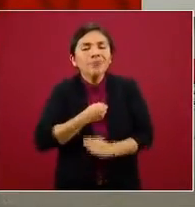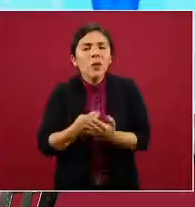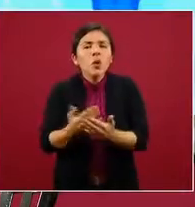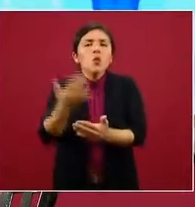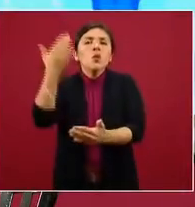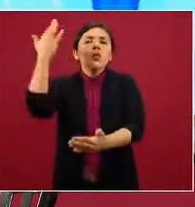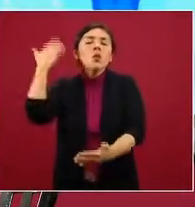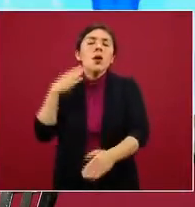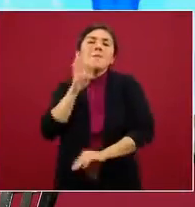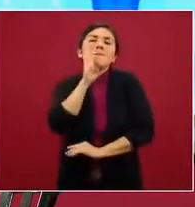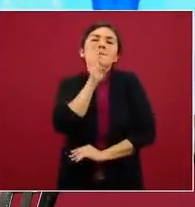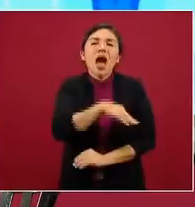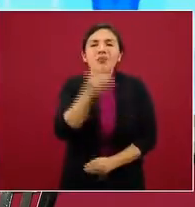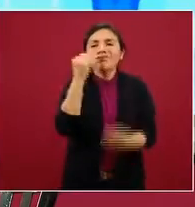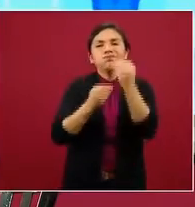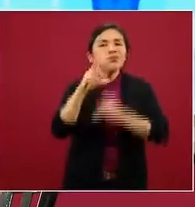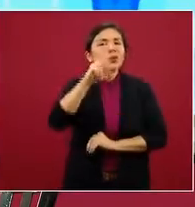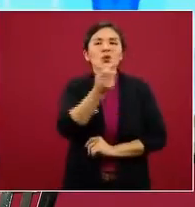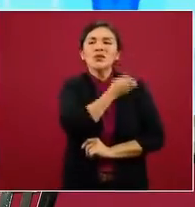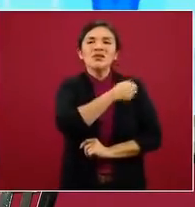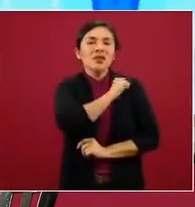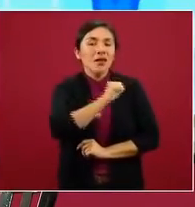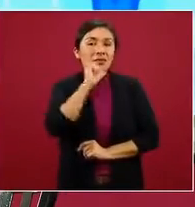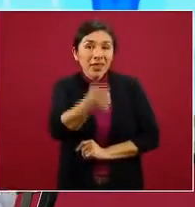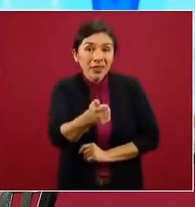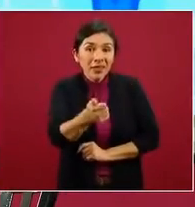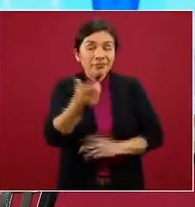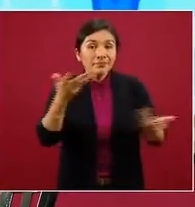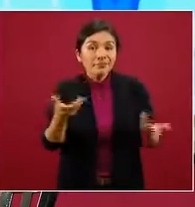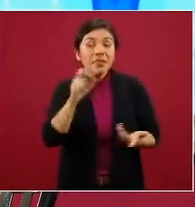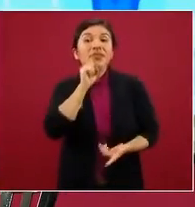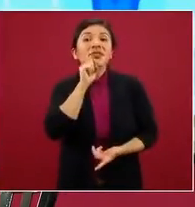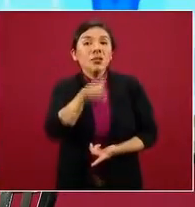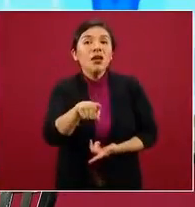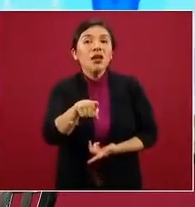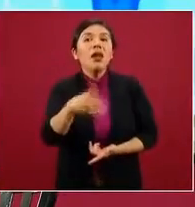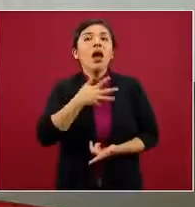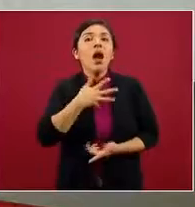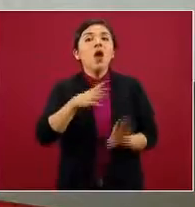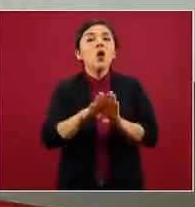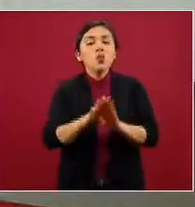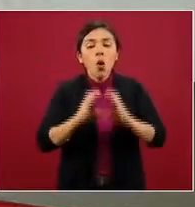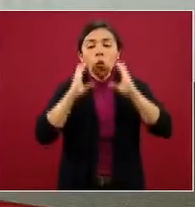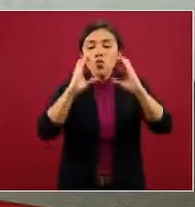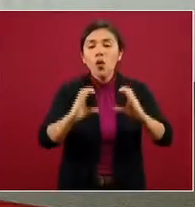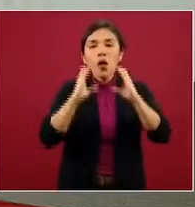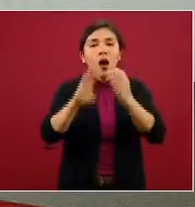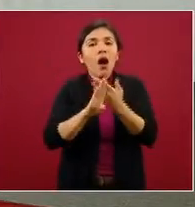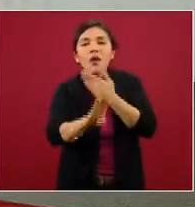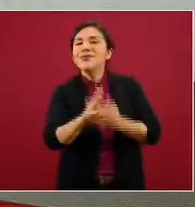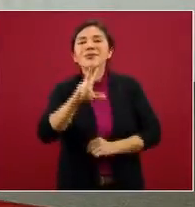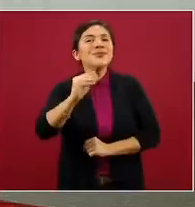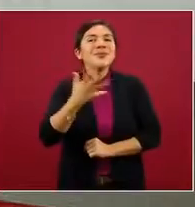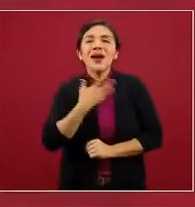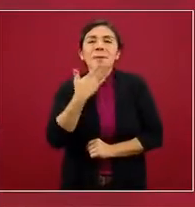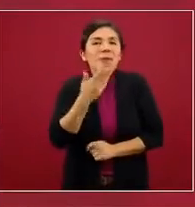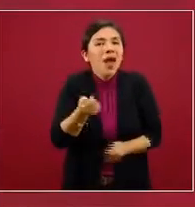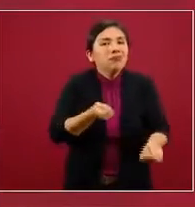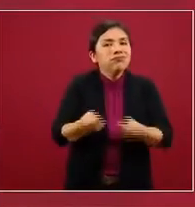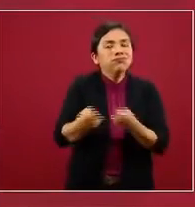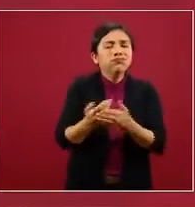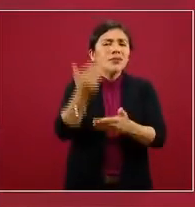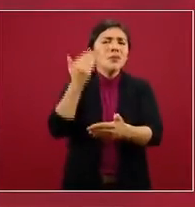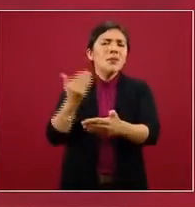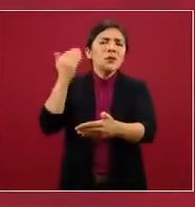una alimentación no saludable y desde luego de una prevención inefectiva a lo largo de